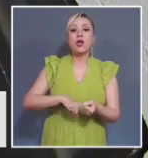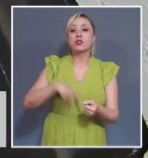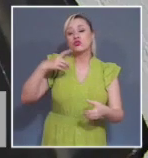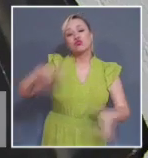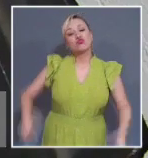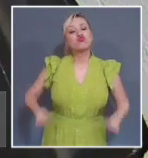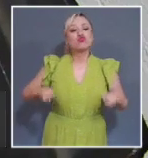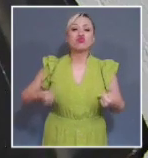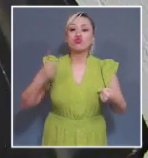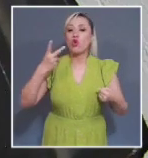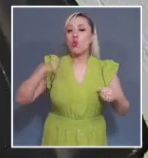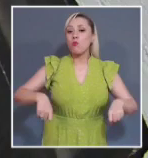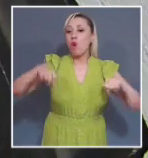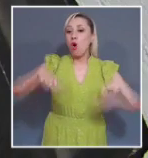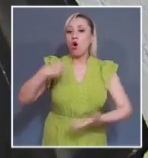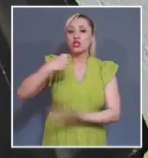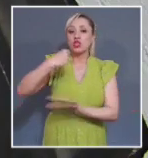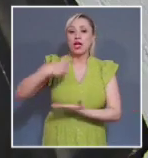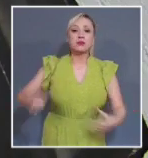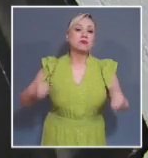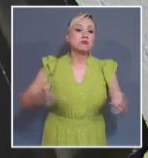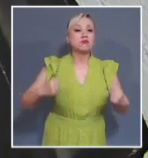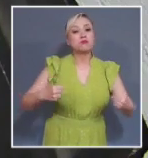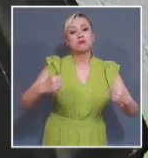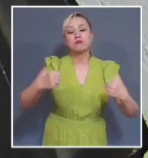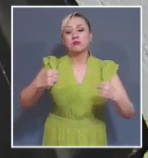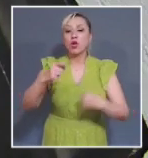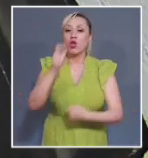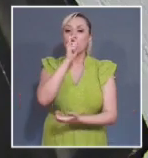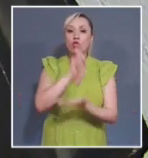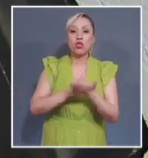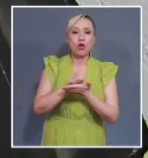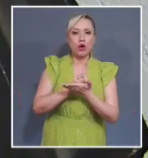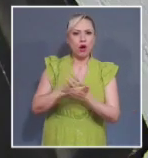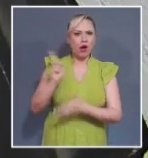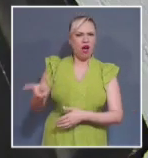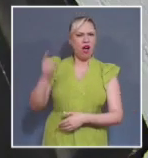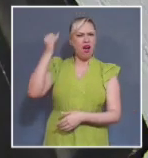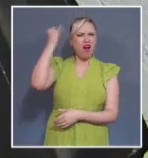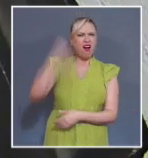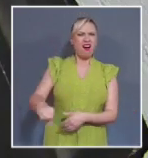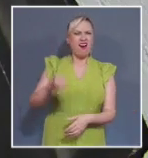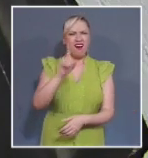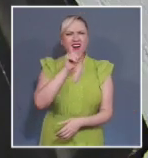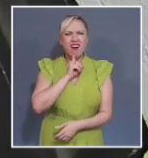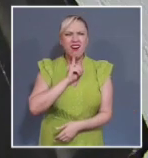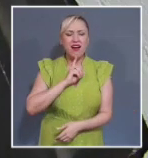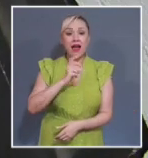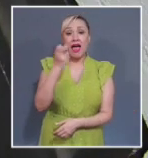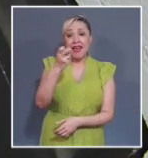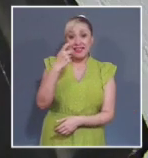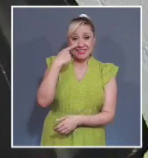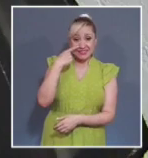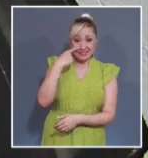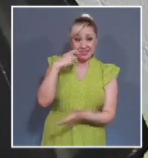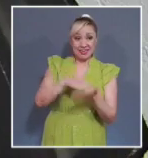que es detenido a la fuerza. En ese momento empiezan a salir gente de ese camión al ver a mi hijo.